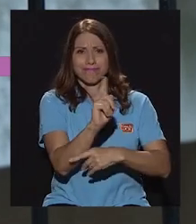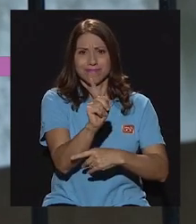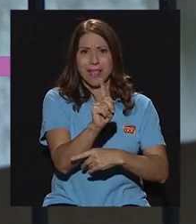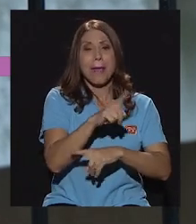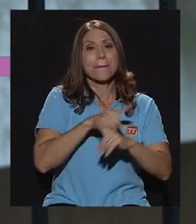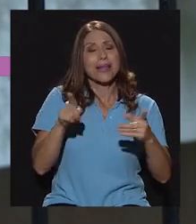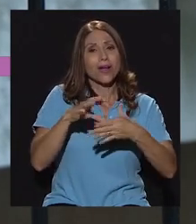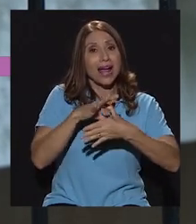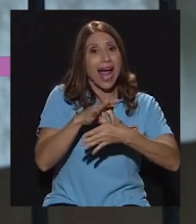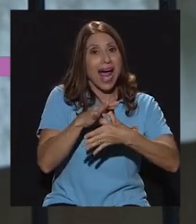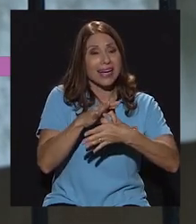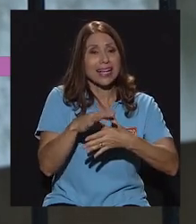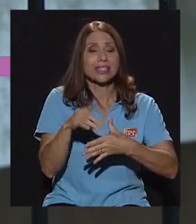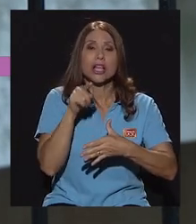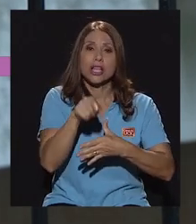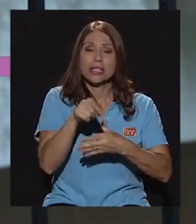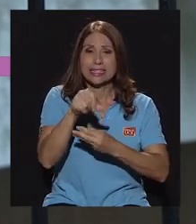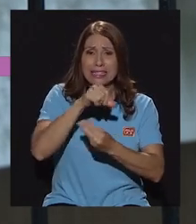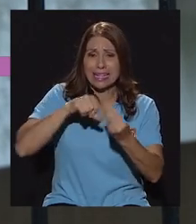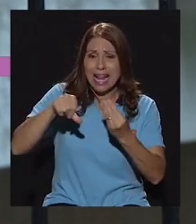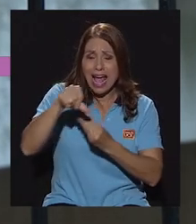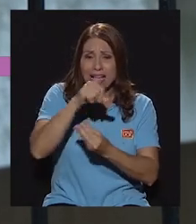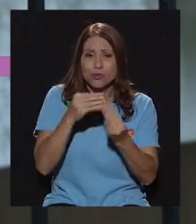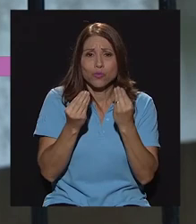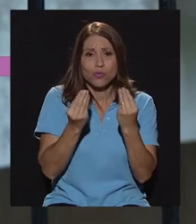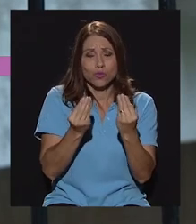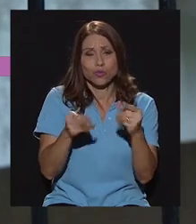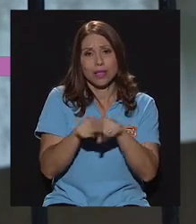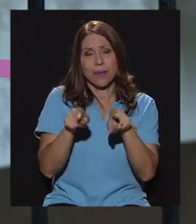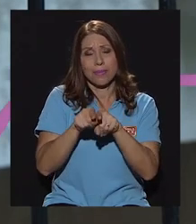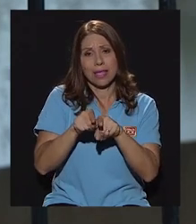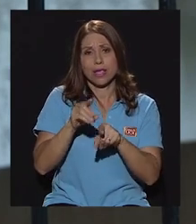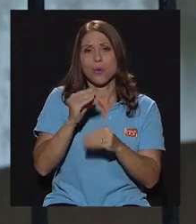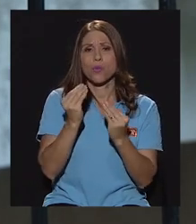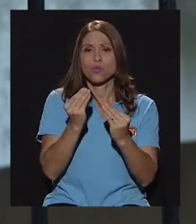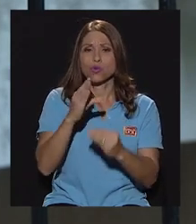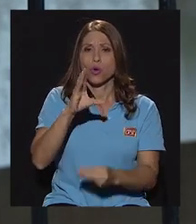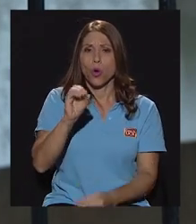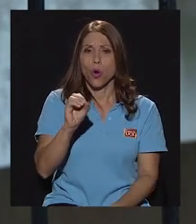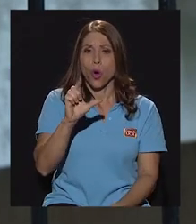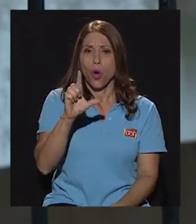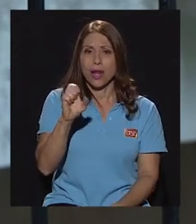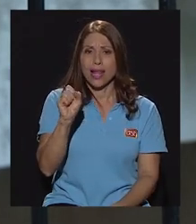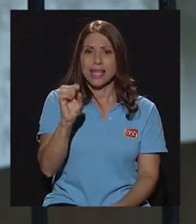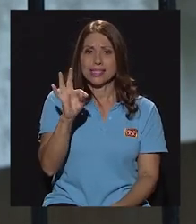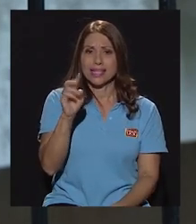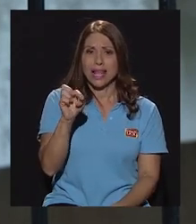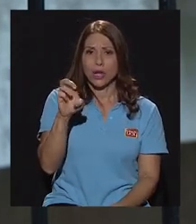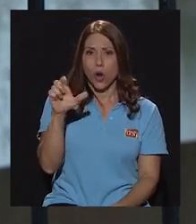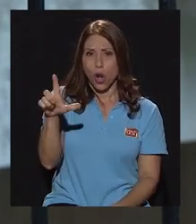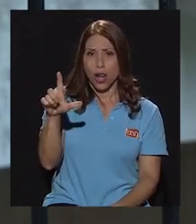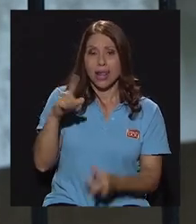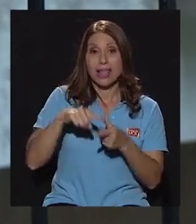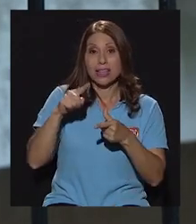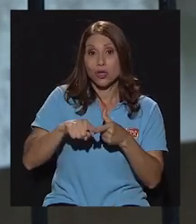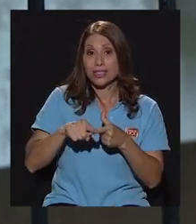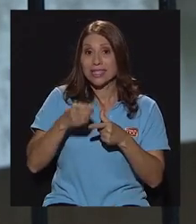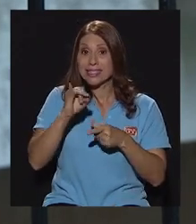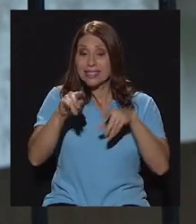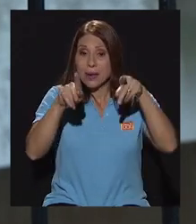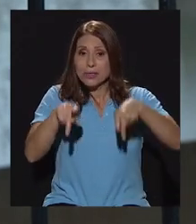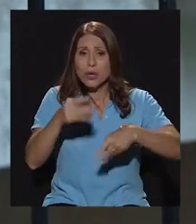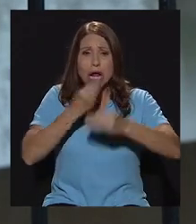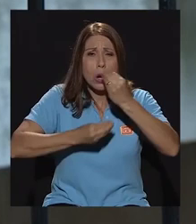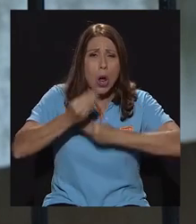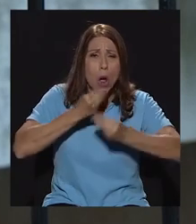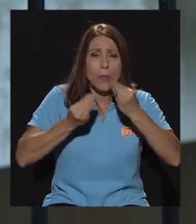las carnes son alimentos fuente de ácidos grasos saturados y de colesterol. Entonces, si la persona consume mayor cantidad